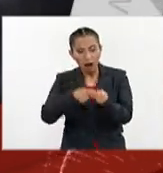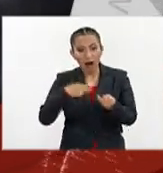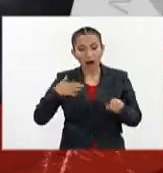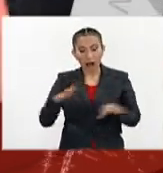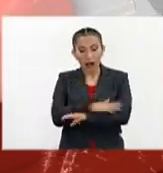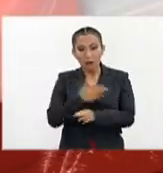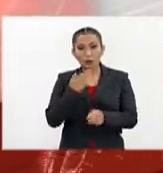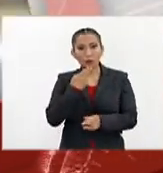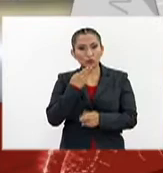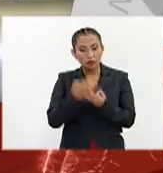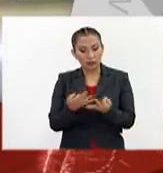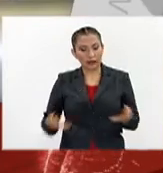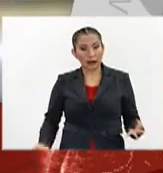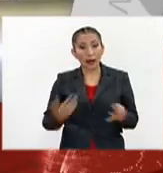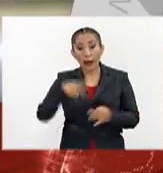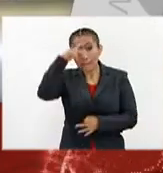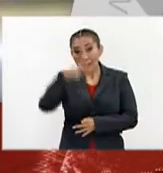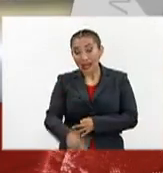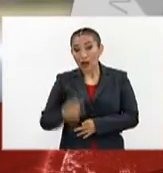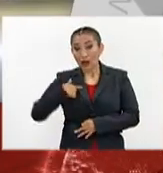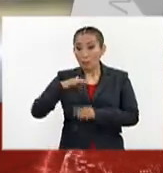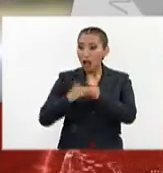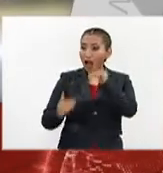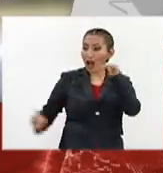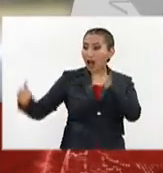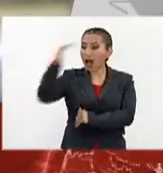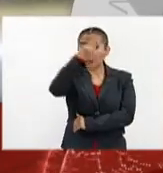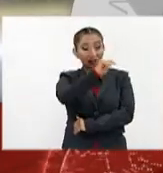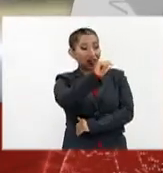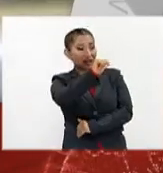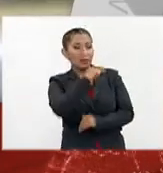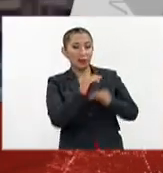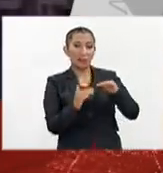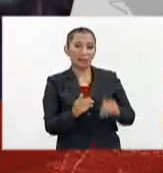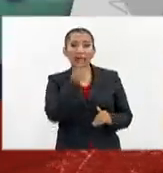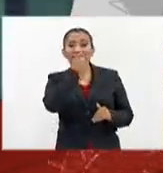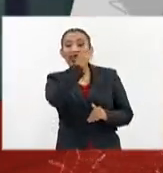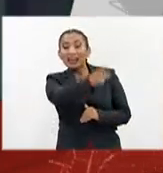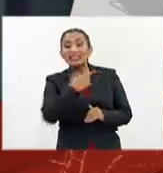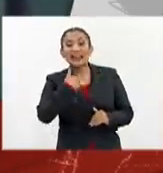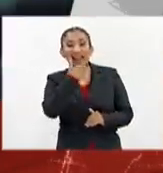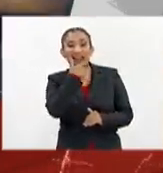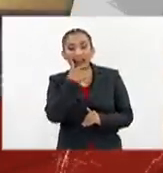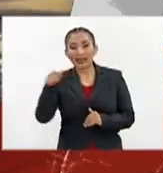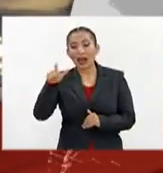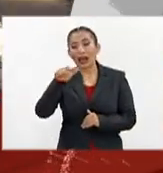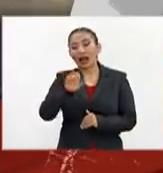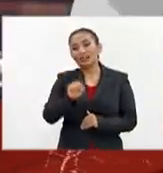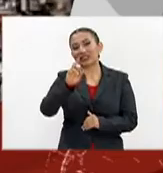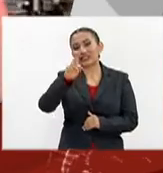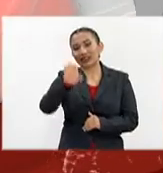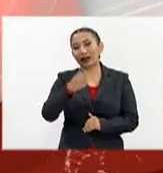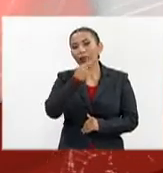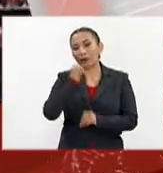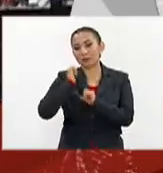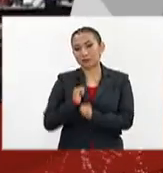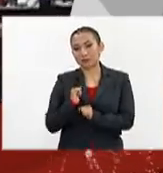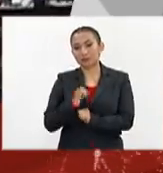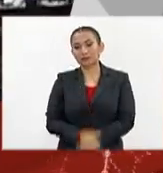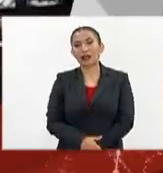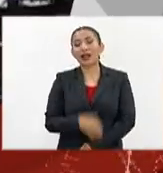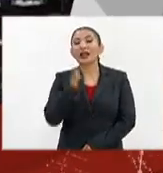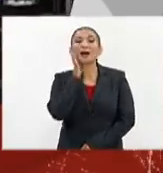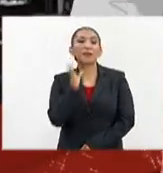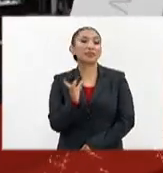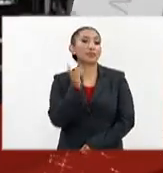de suelo. México es más grande que el Tratado de Libre Comercio, asegura en Londres Luis Videgaray. En